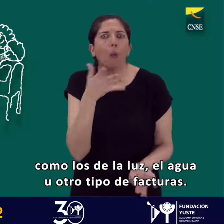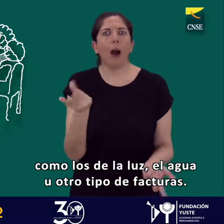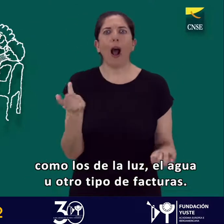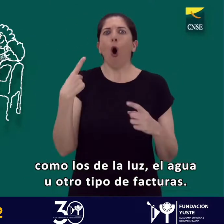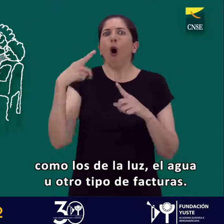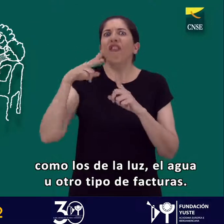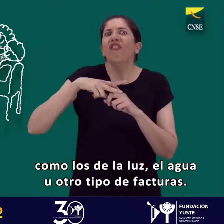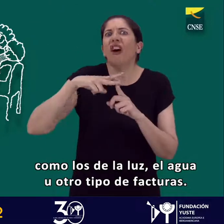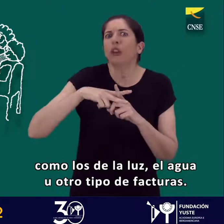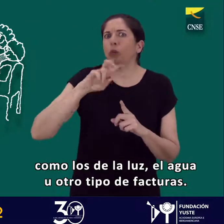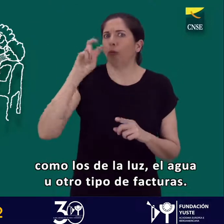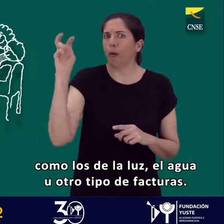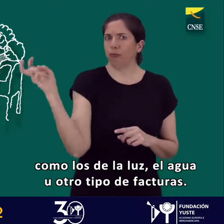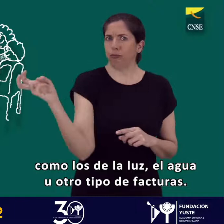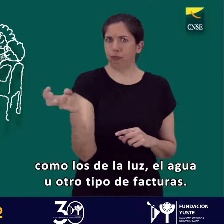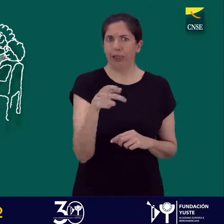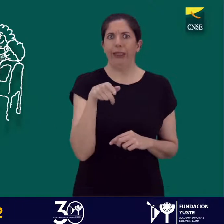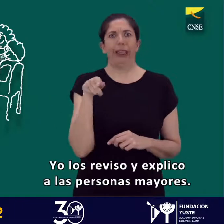factura